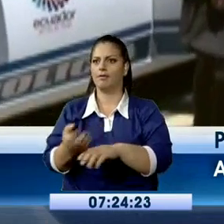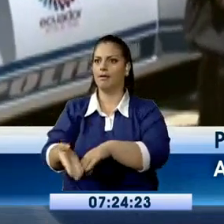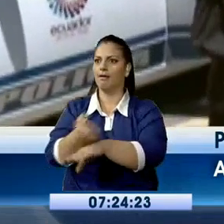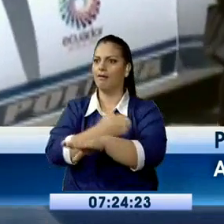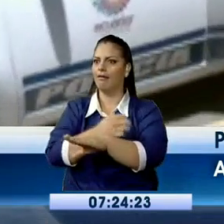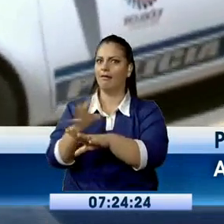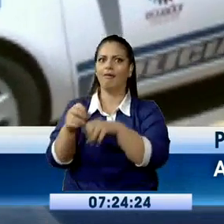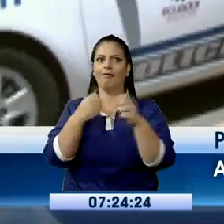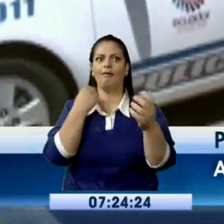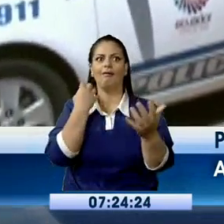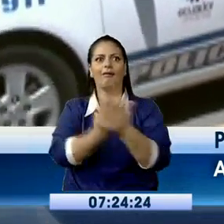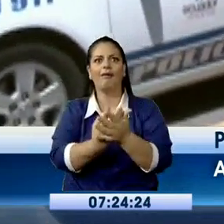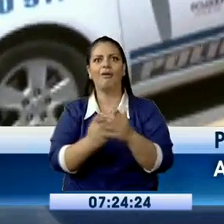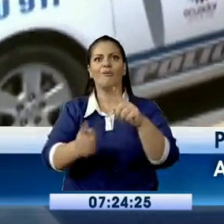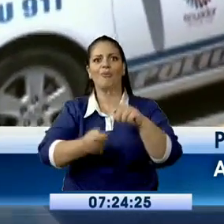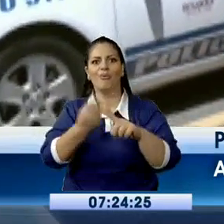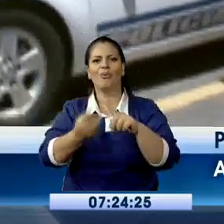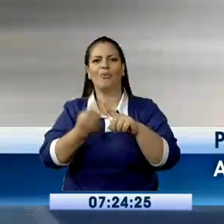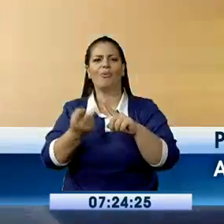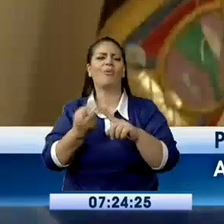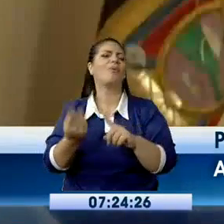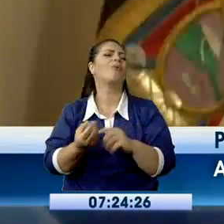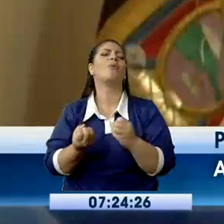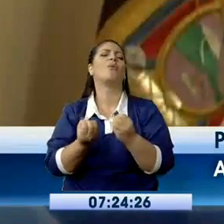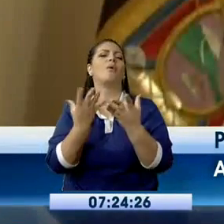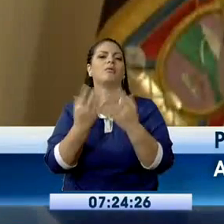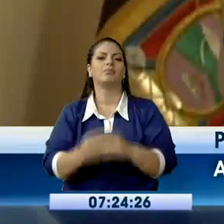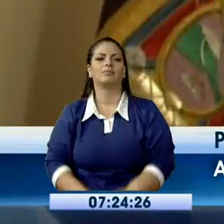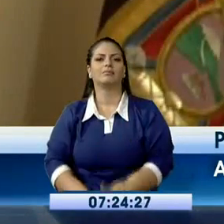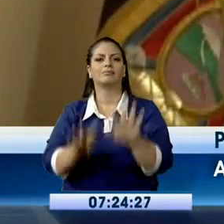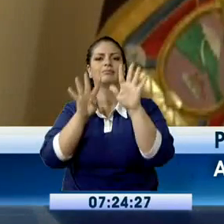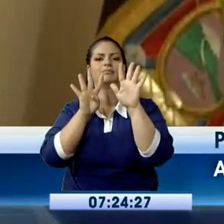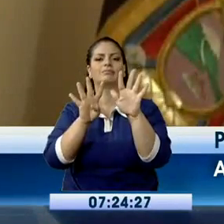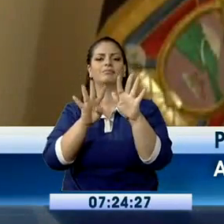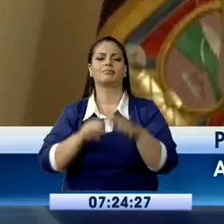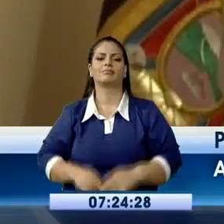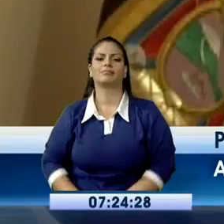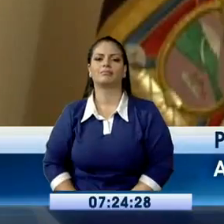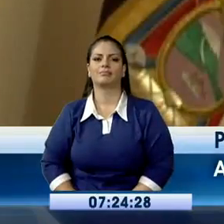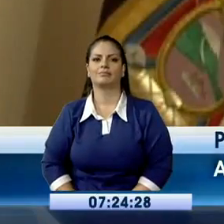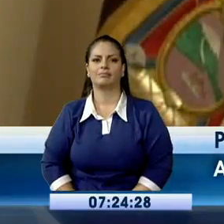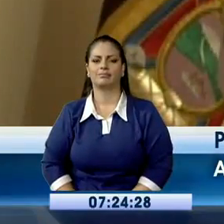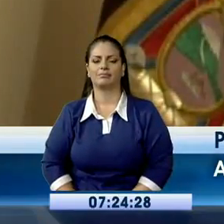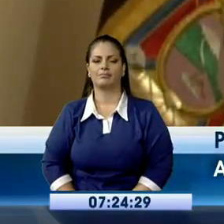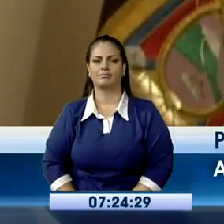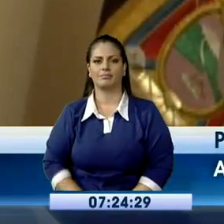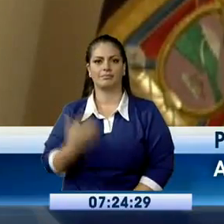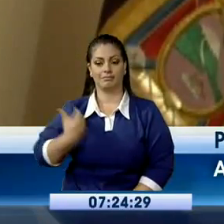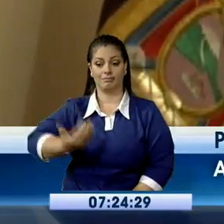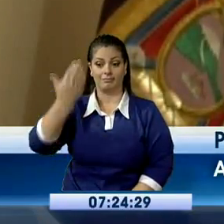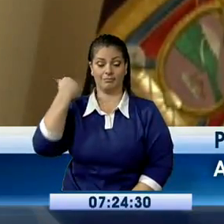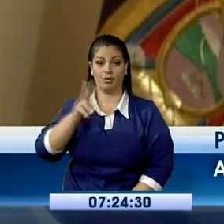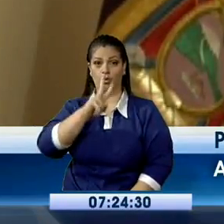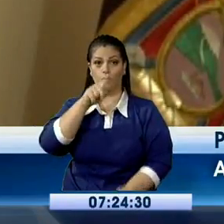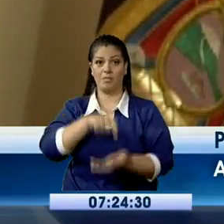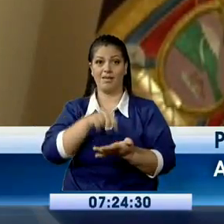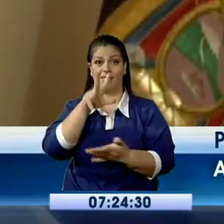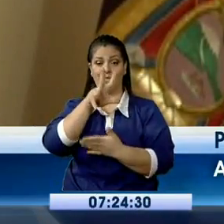9 detenciones. Con esta suman ya 10. Detenciones que desde el 2003 hasta la